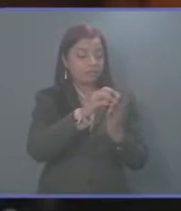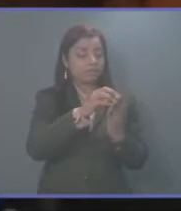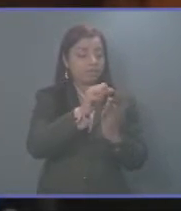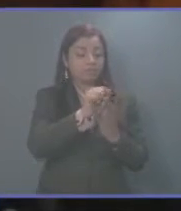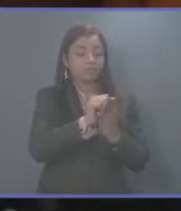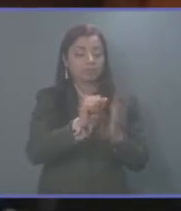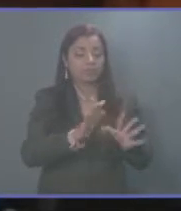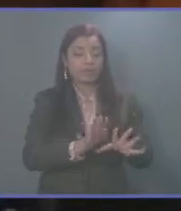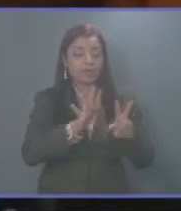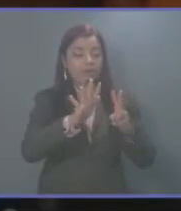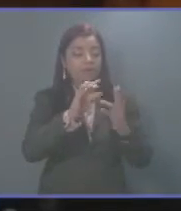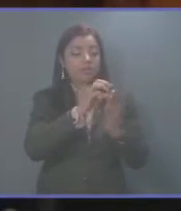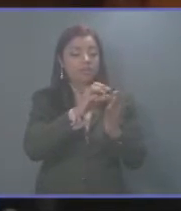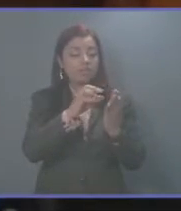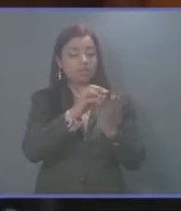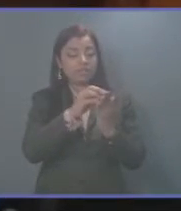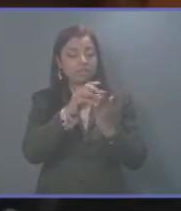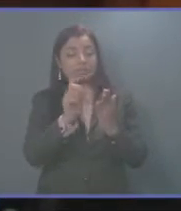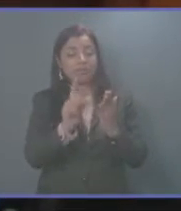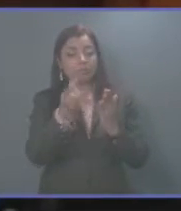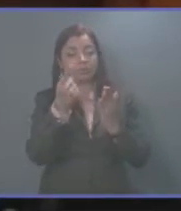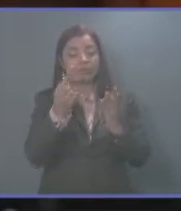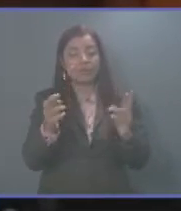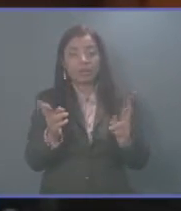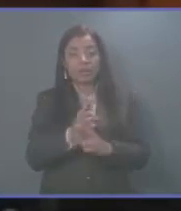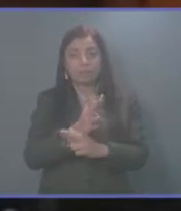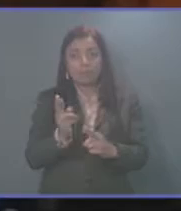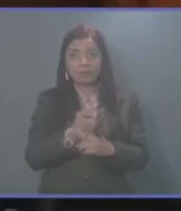artículo 17 de la siguiente manera.